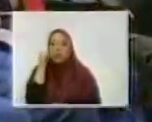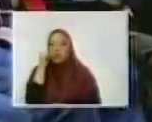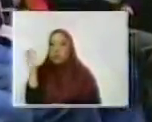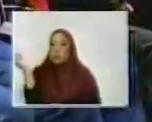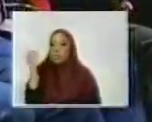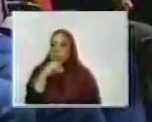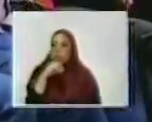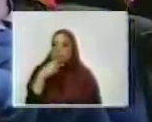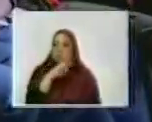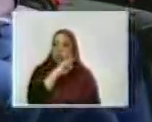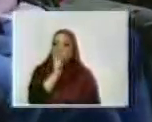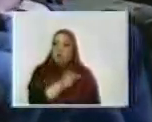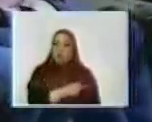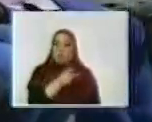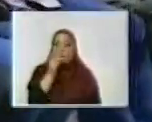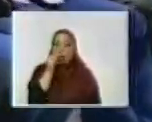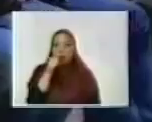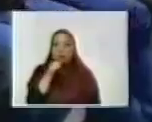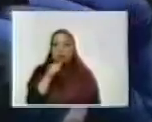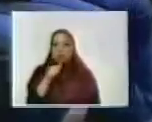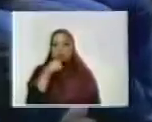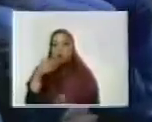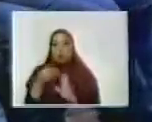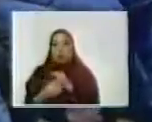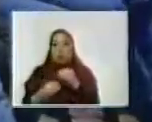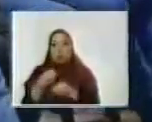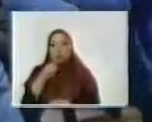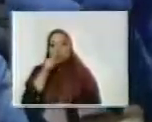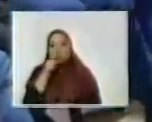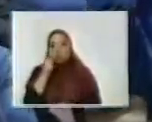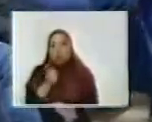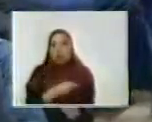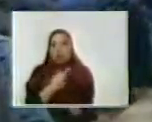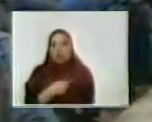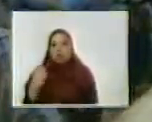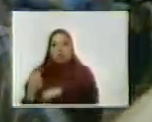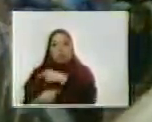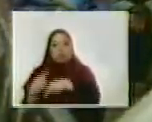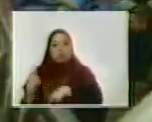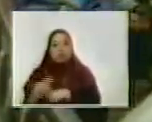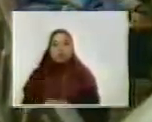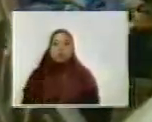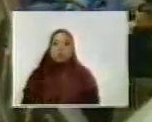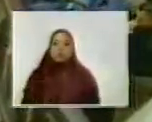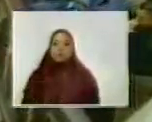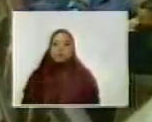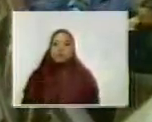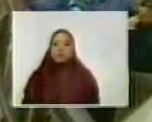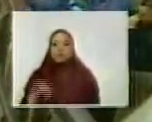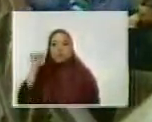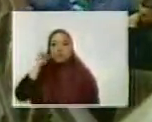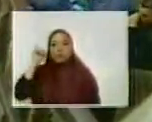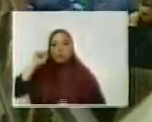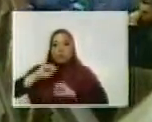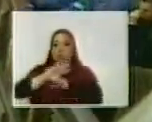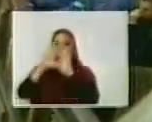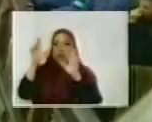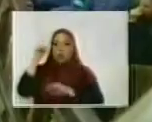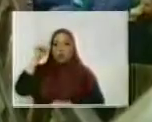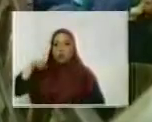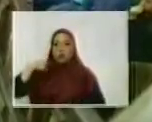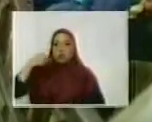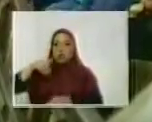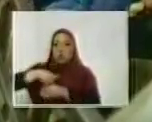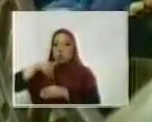más fortalecidos como hermanos revolucionarios, con ideas más claras. Después de las